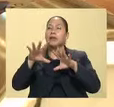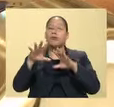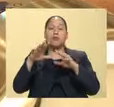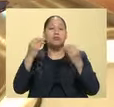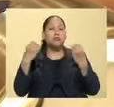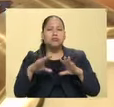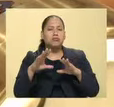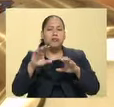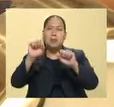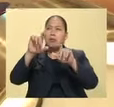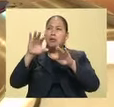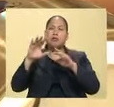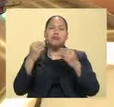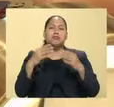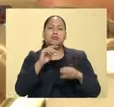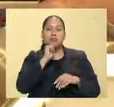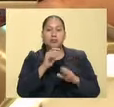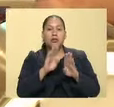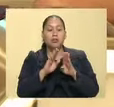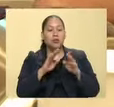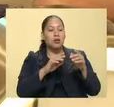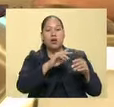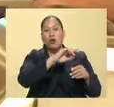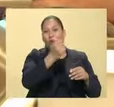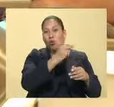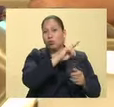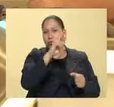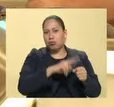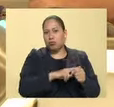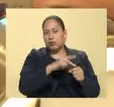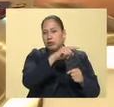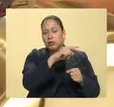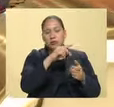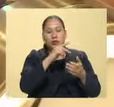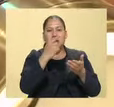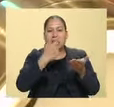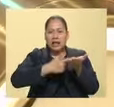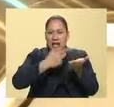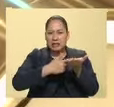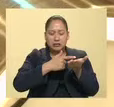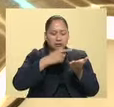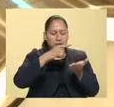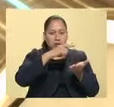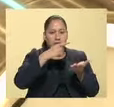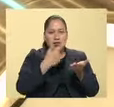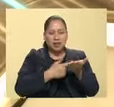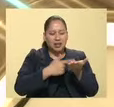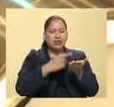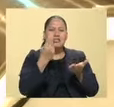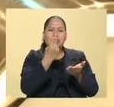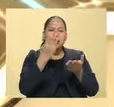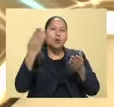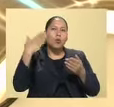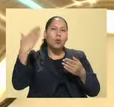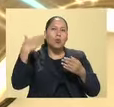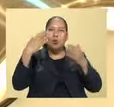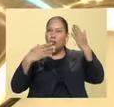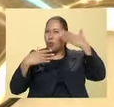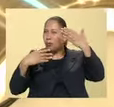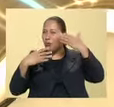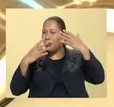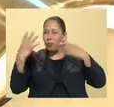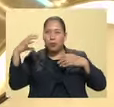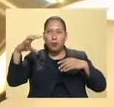que sucede con el maquillaje de grasa, que hay que secarlo. Y